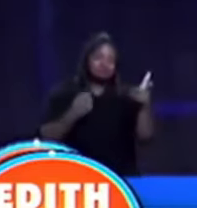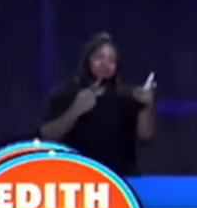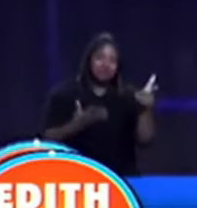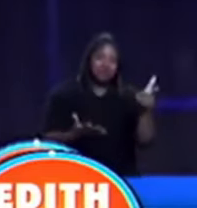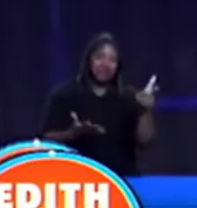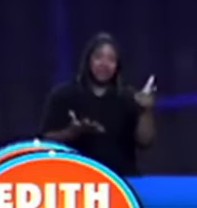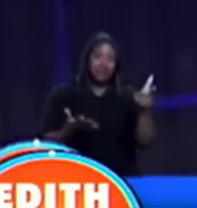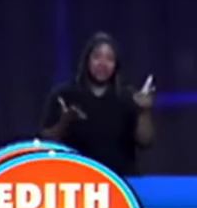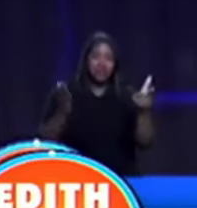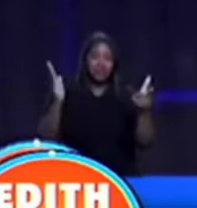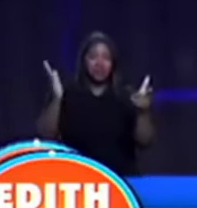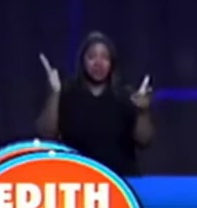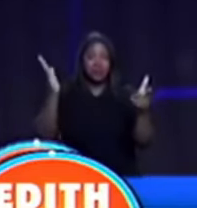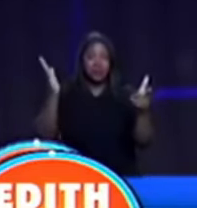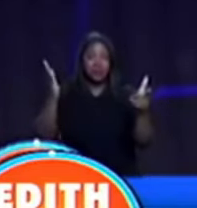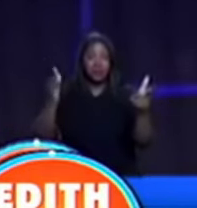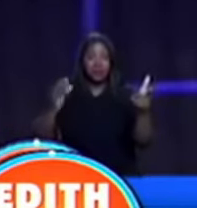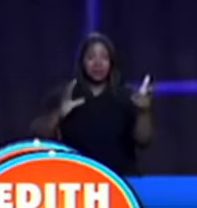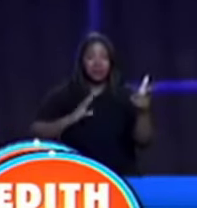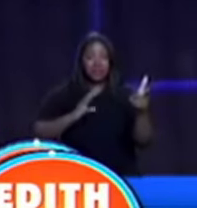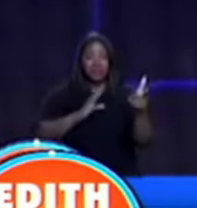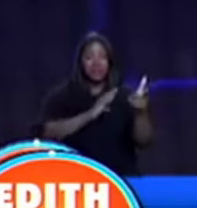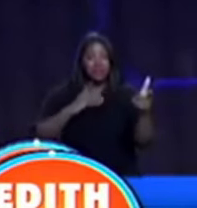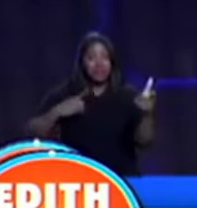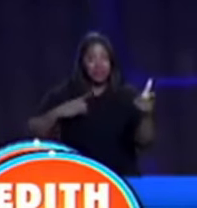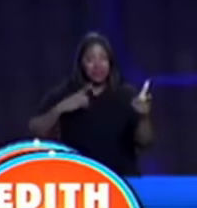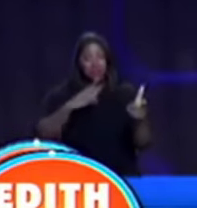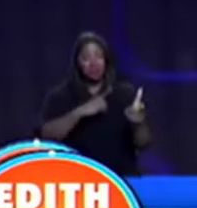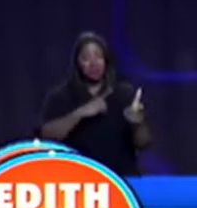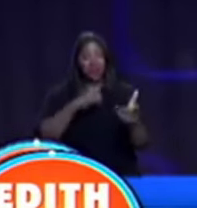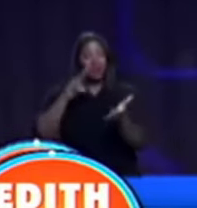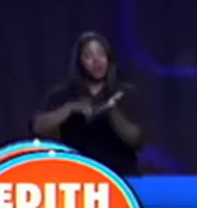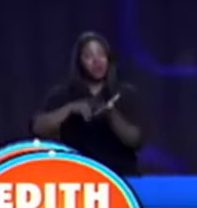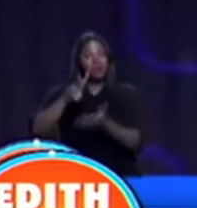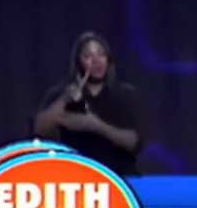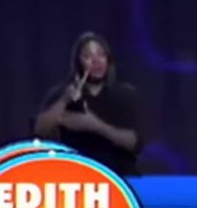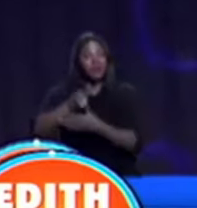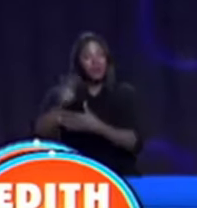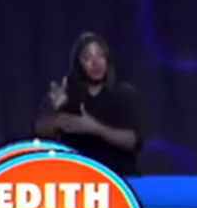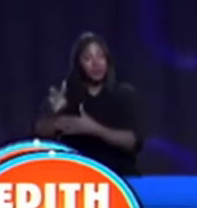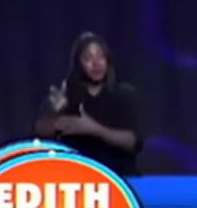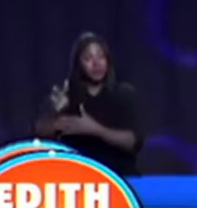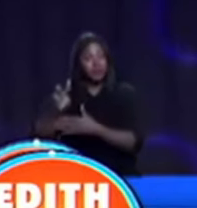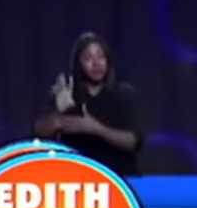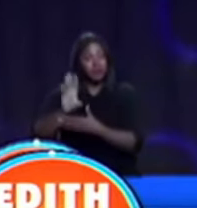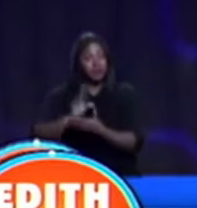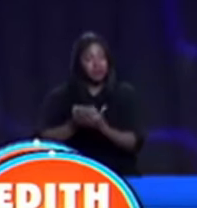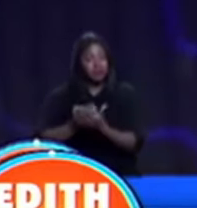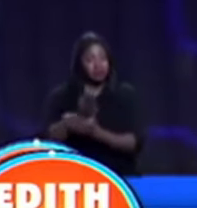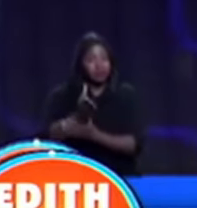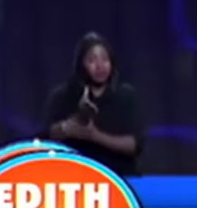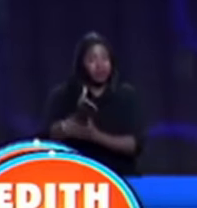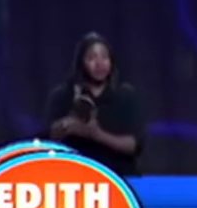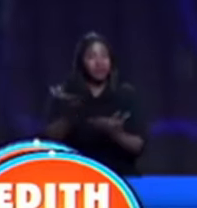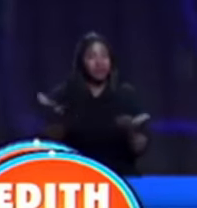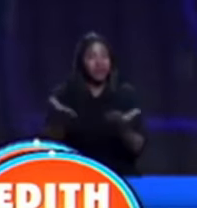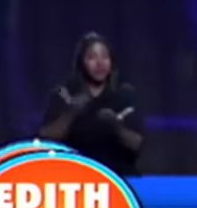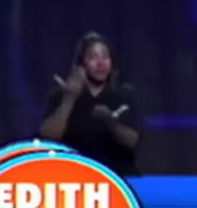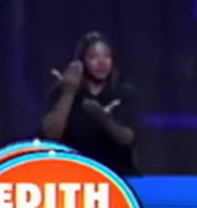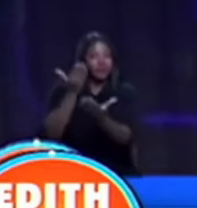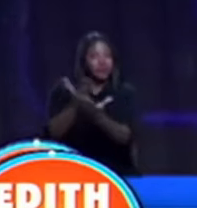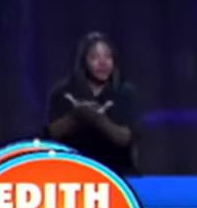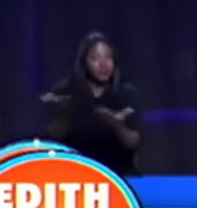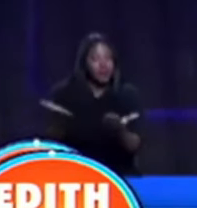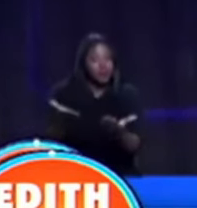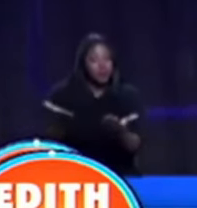caso, cuando fui vocero de mi bancada en la Cámara de Diputados en el año 2022, sometí una resolución ante el Congreso Nacional que buscaba la creación de una